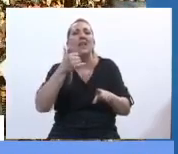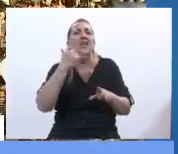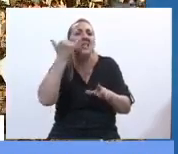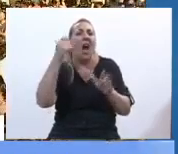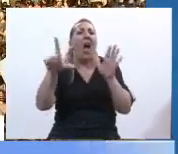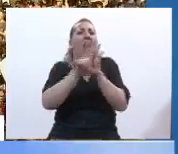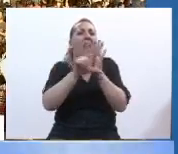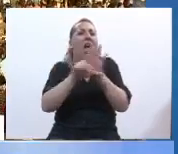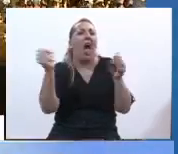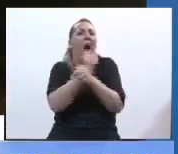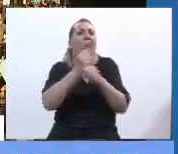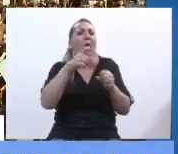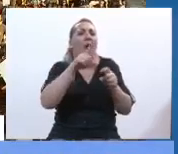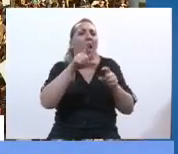mundo?